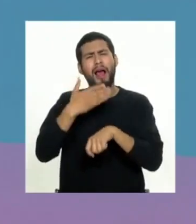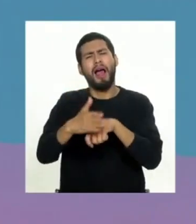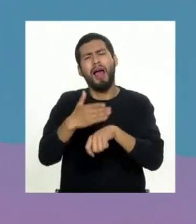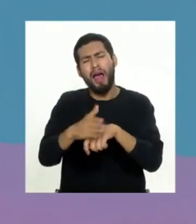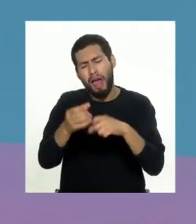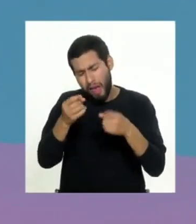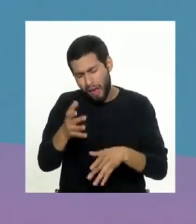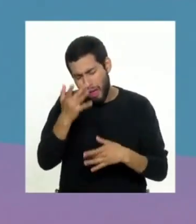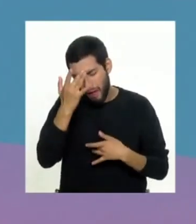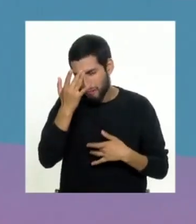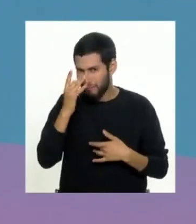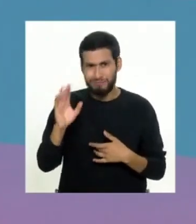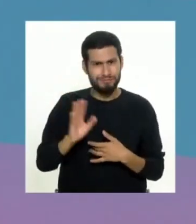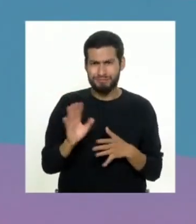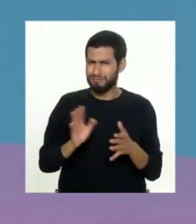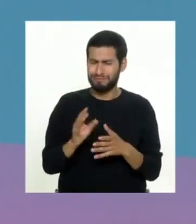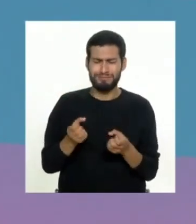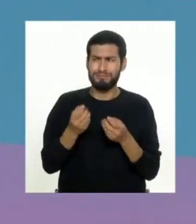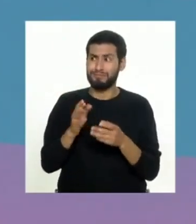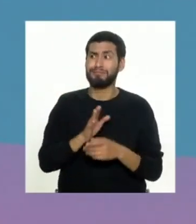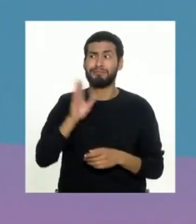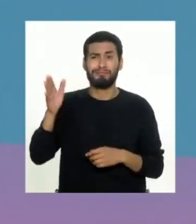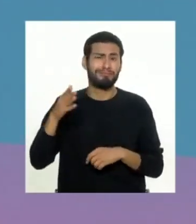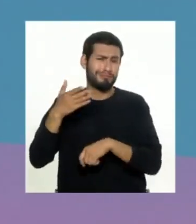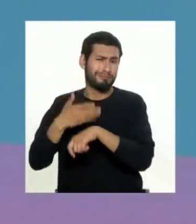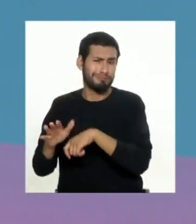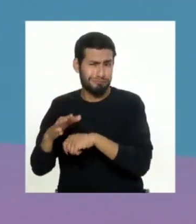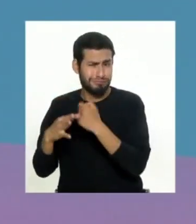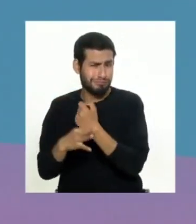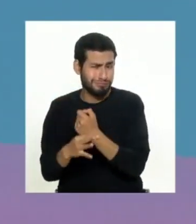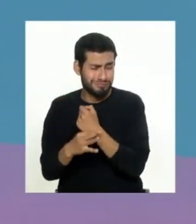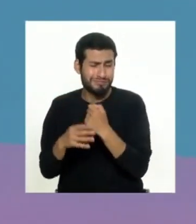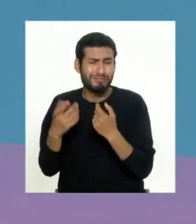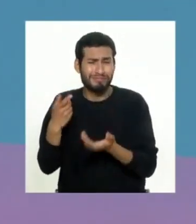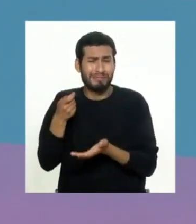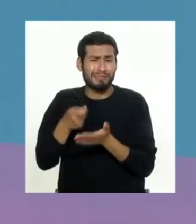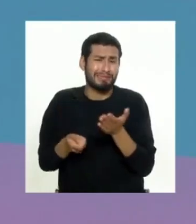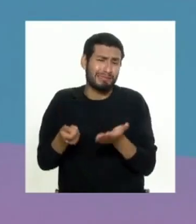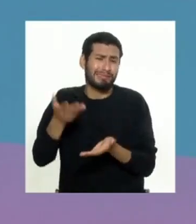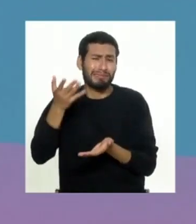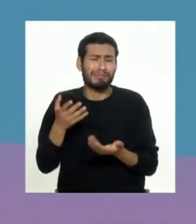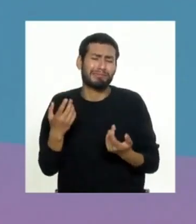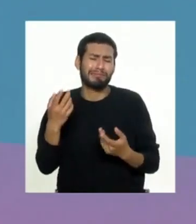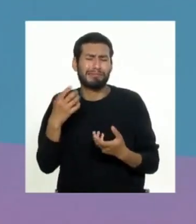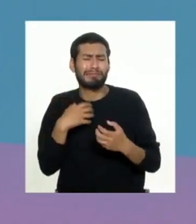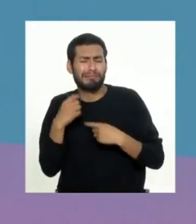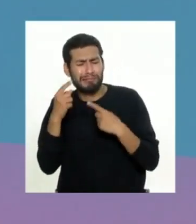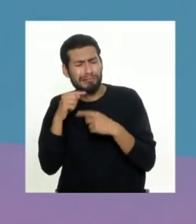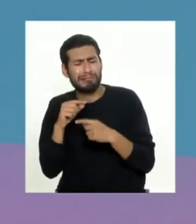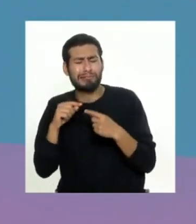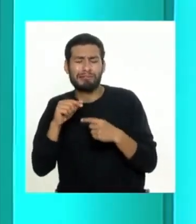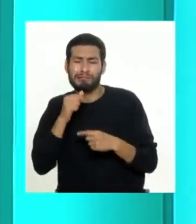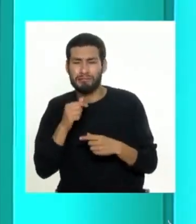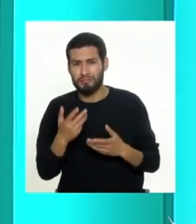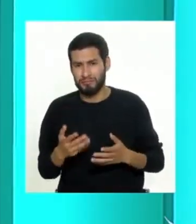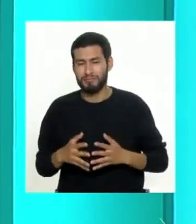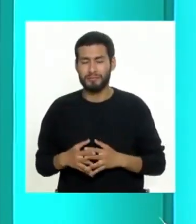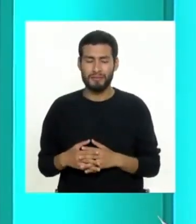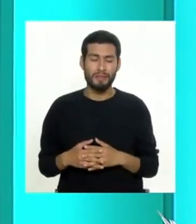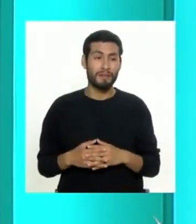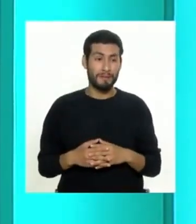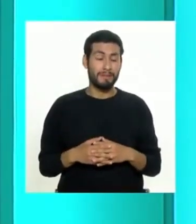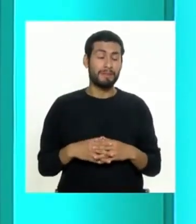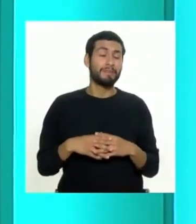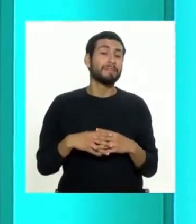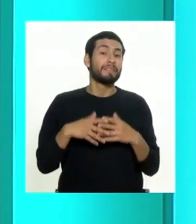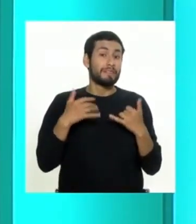de sintomatología para recién acudir al médico, que sale al final más costoso, más tiempo y más doloroso. Y el día de hoy, como lo